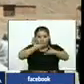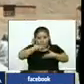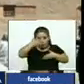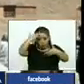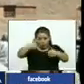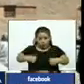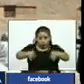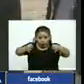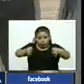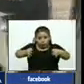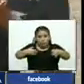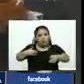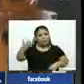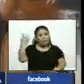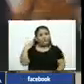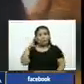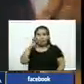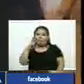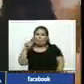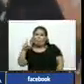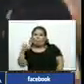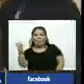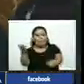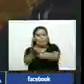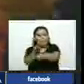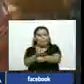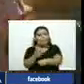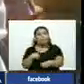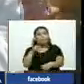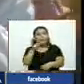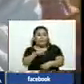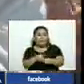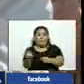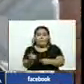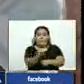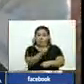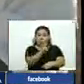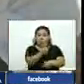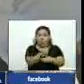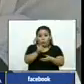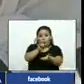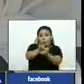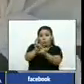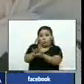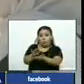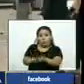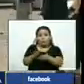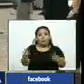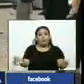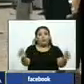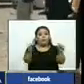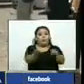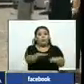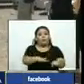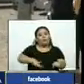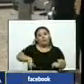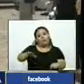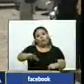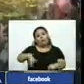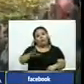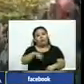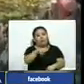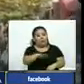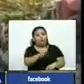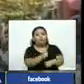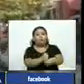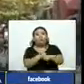los talibanes en 2001. Desde entonces, los talibanes han sido expulsados y Bamiyan se ha convertido en una de las provincias más